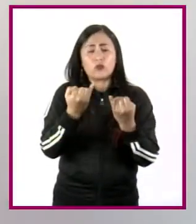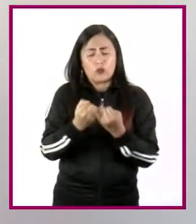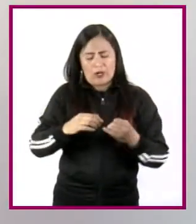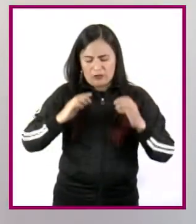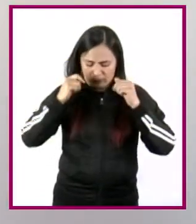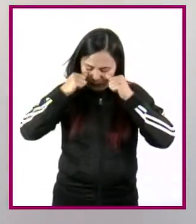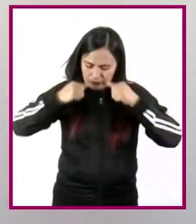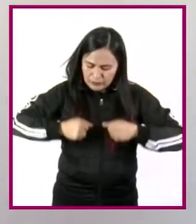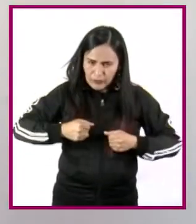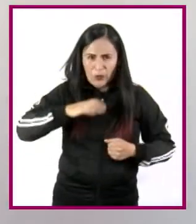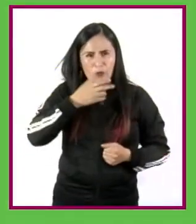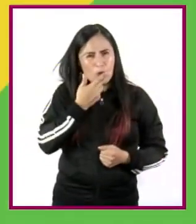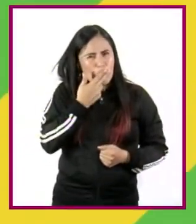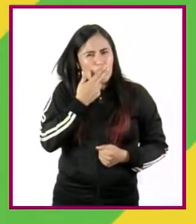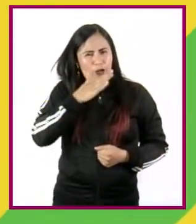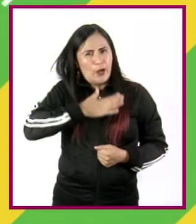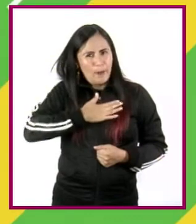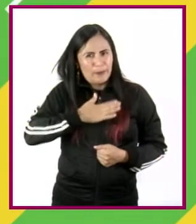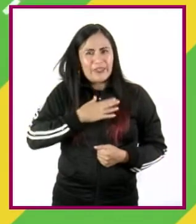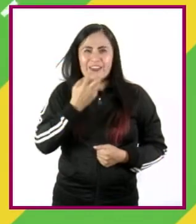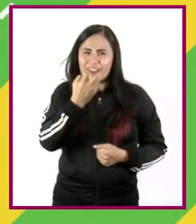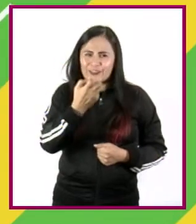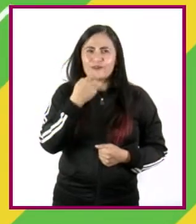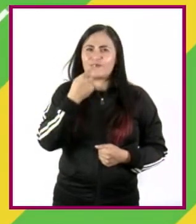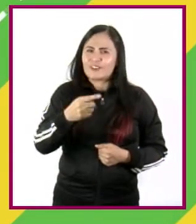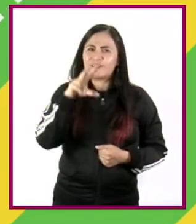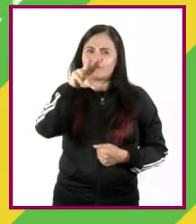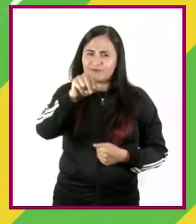como un acto de amor a ti.